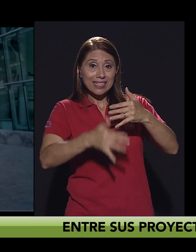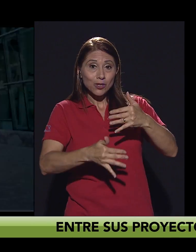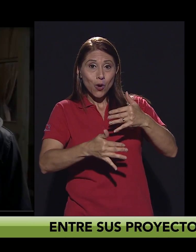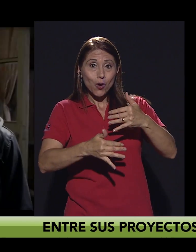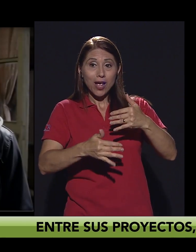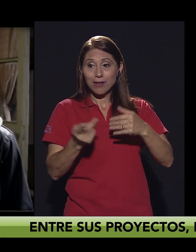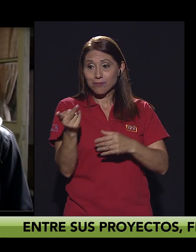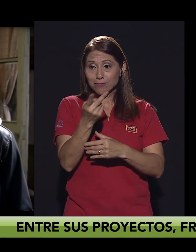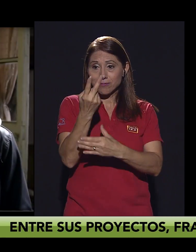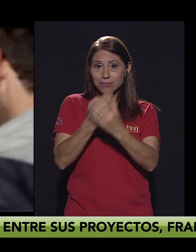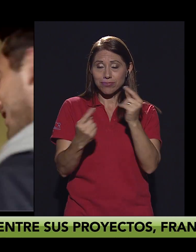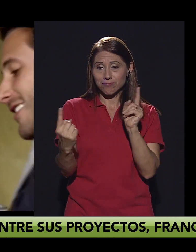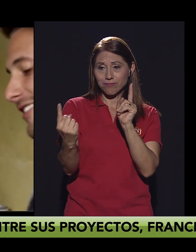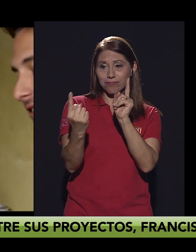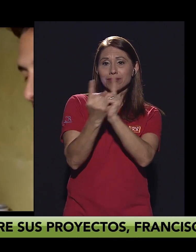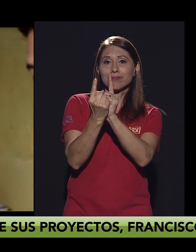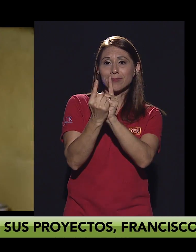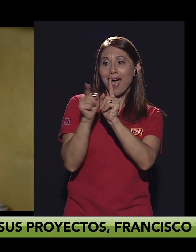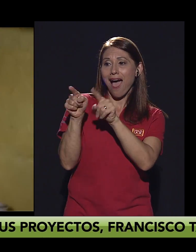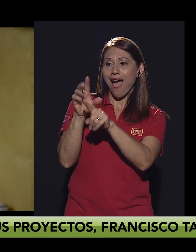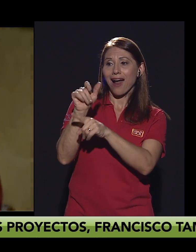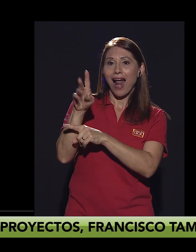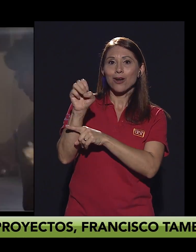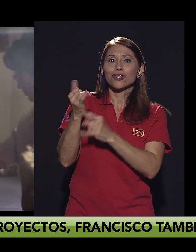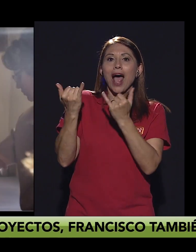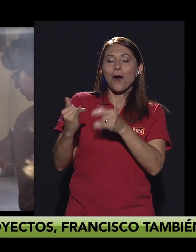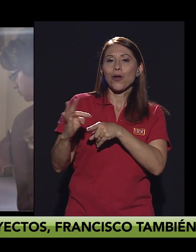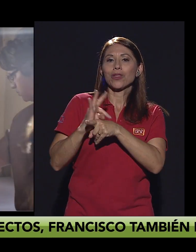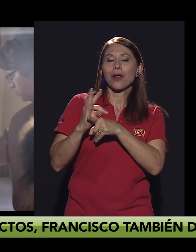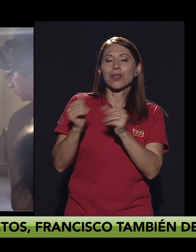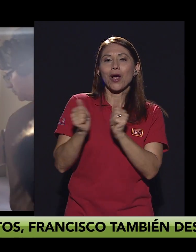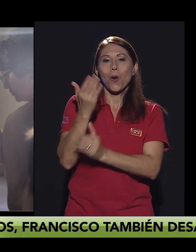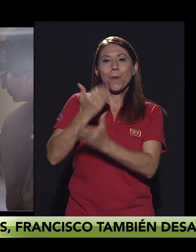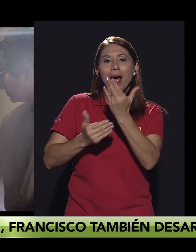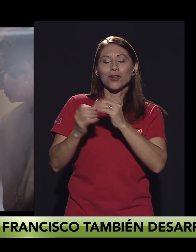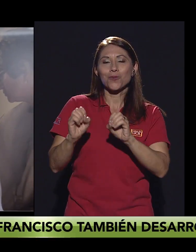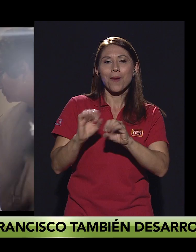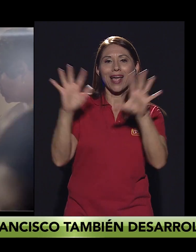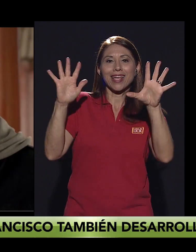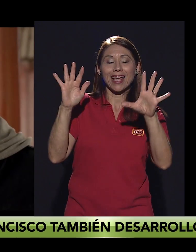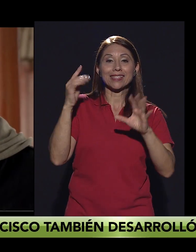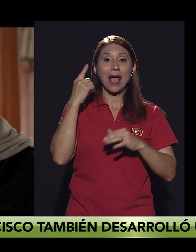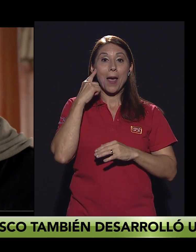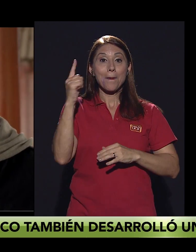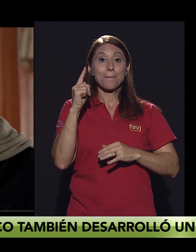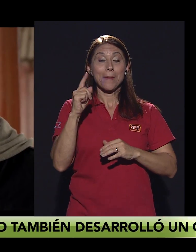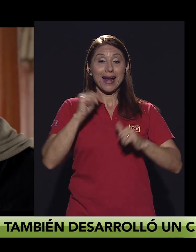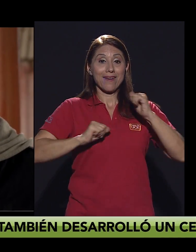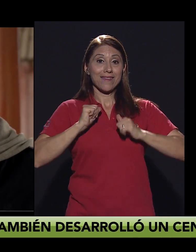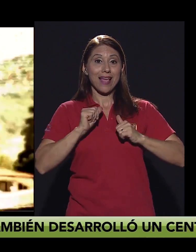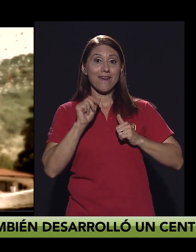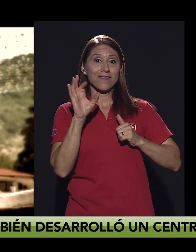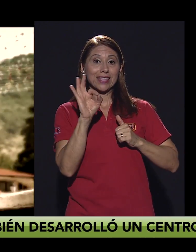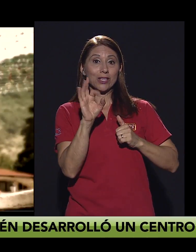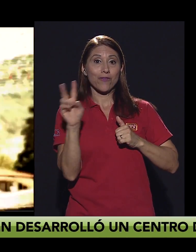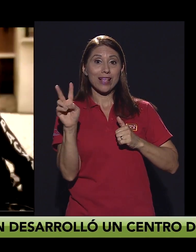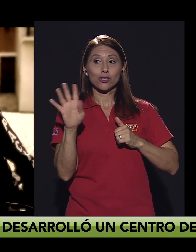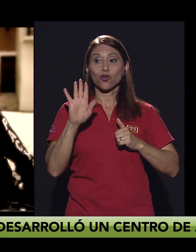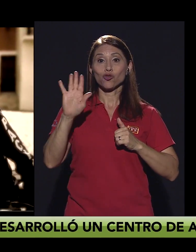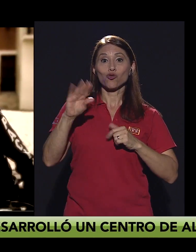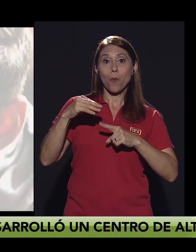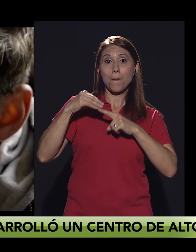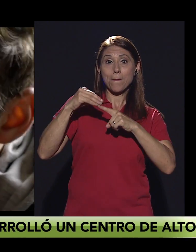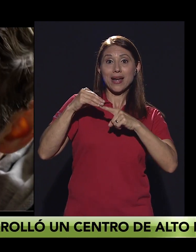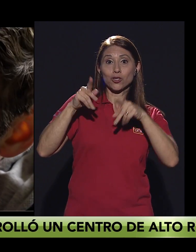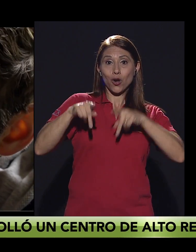con Carlitos, quien ahora es un terapeuta con manos mágicas. Para Francisco Villalbazo, el personaje que interpreta se asemeja mucho a su